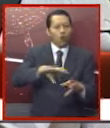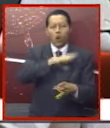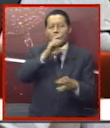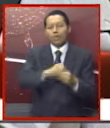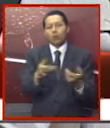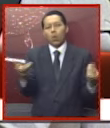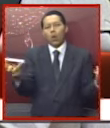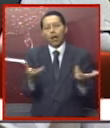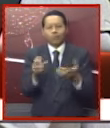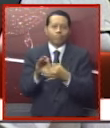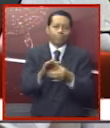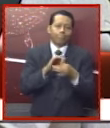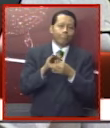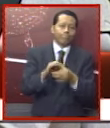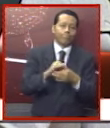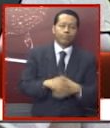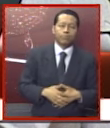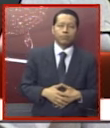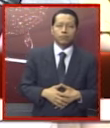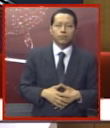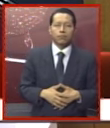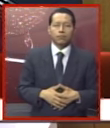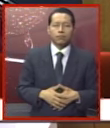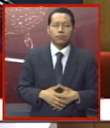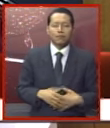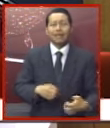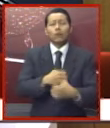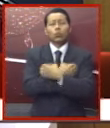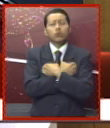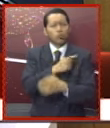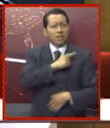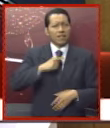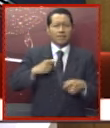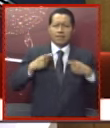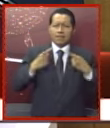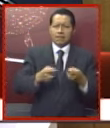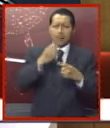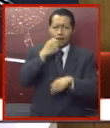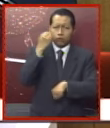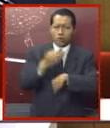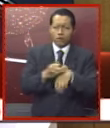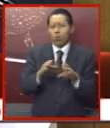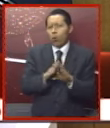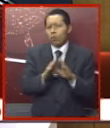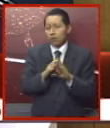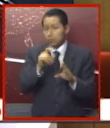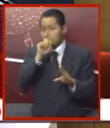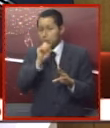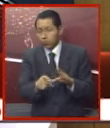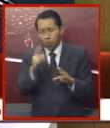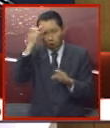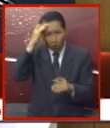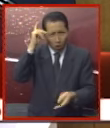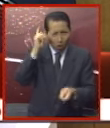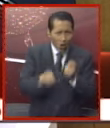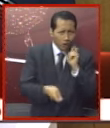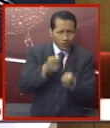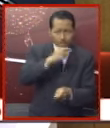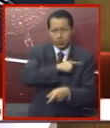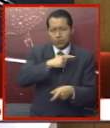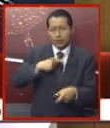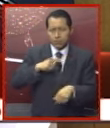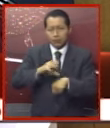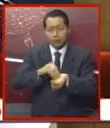los actores. Que la educación debe ofrecer a los estudiantes las prácticas y los conocimientos que le